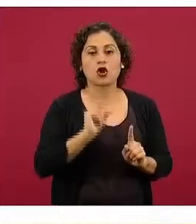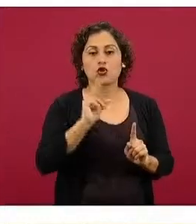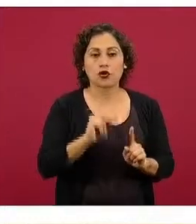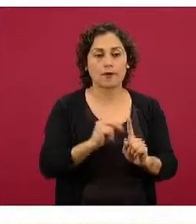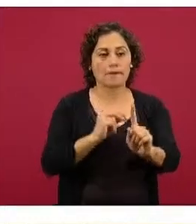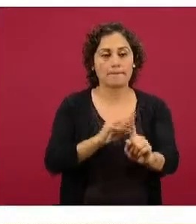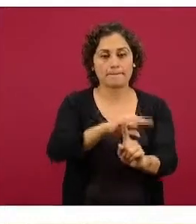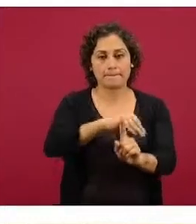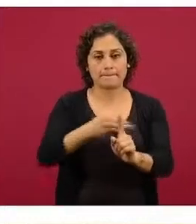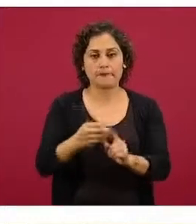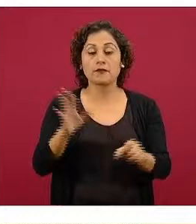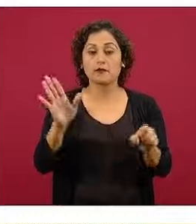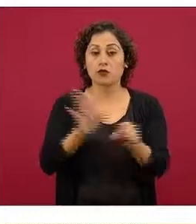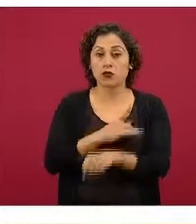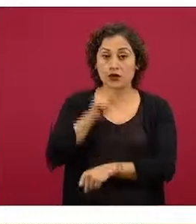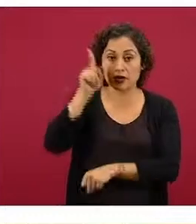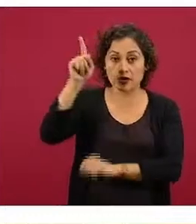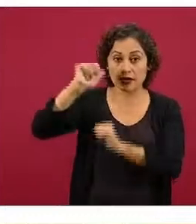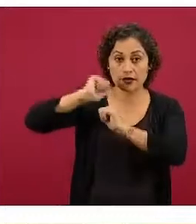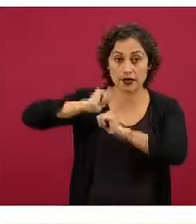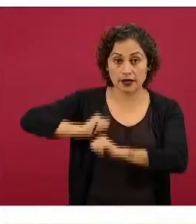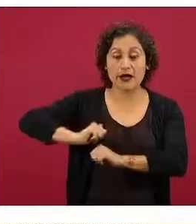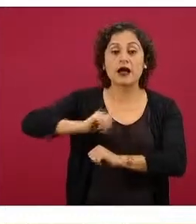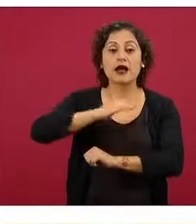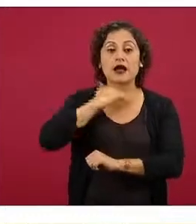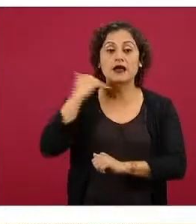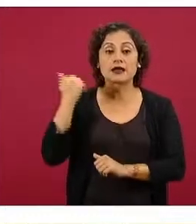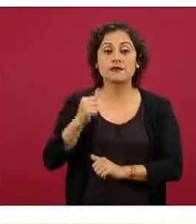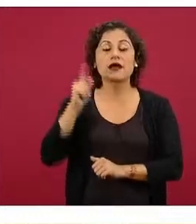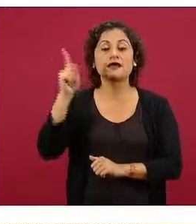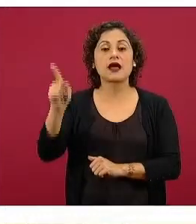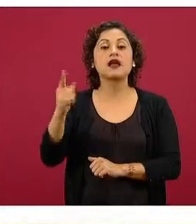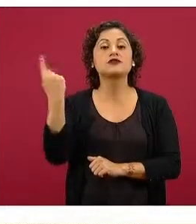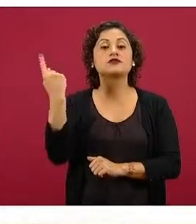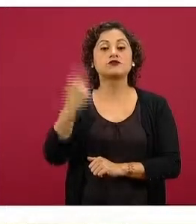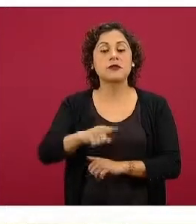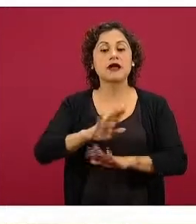de Alemania han determinado una nueva